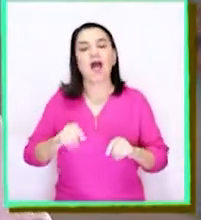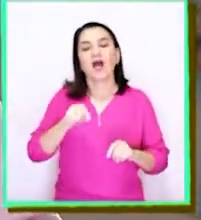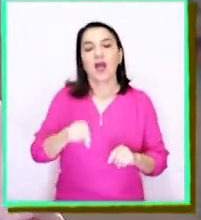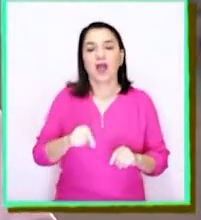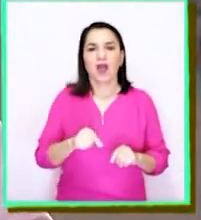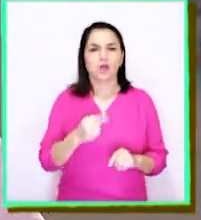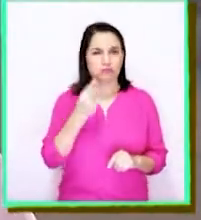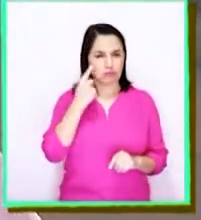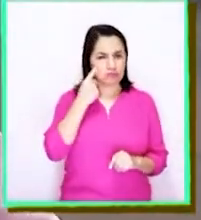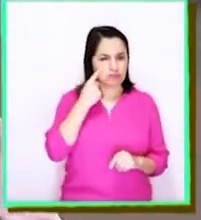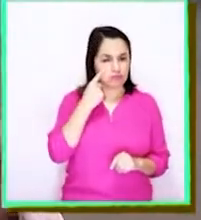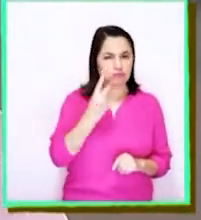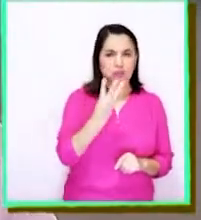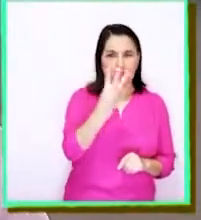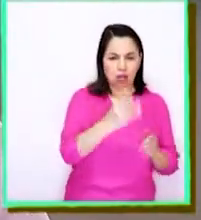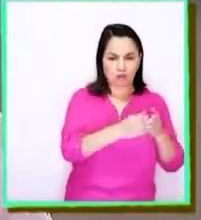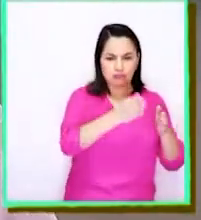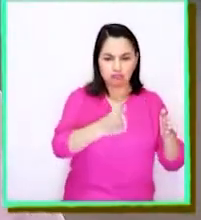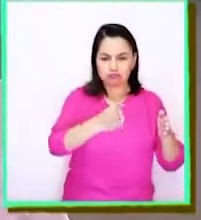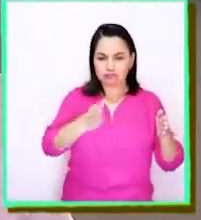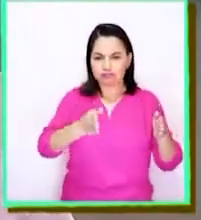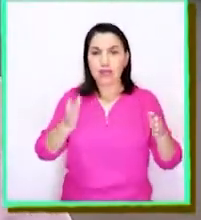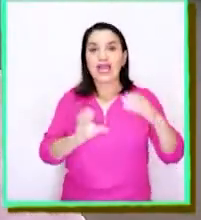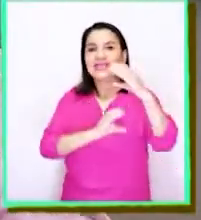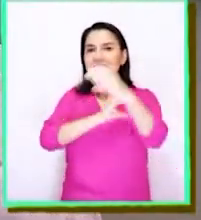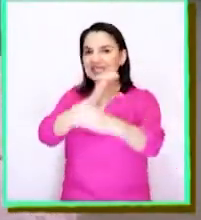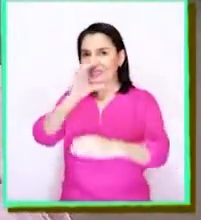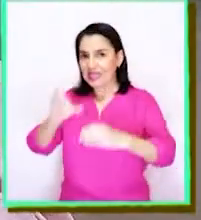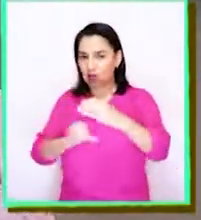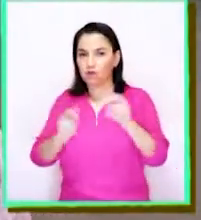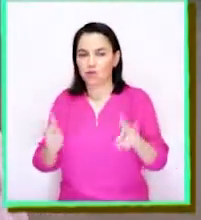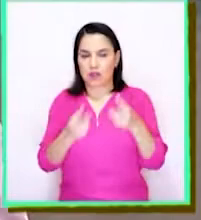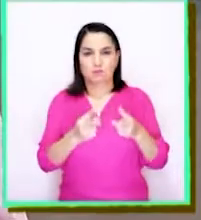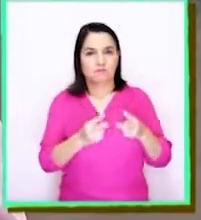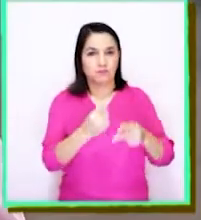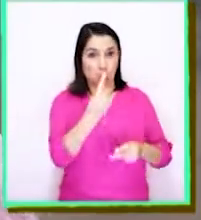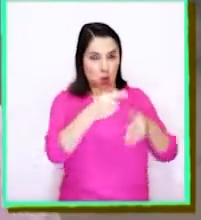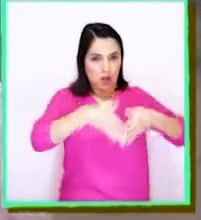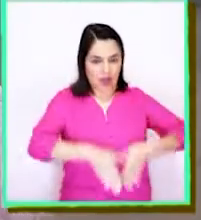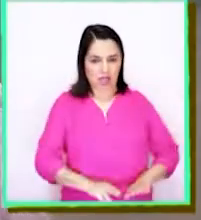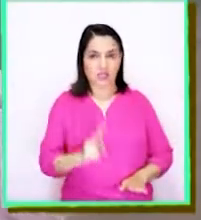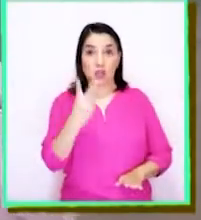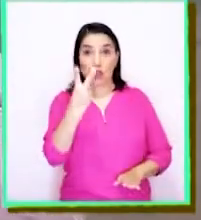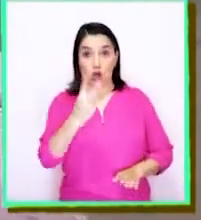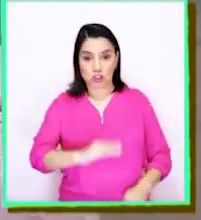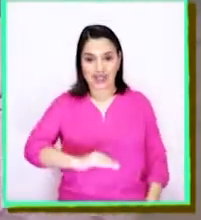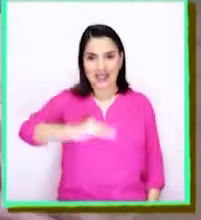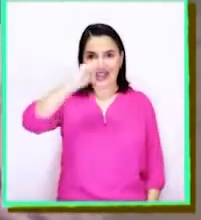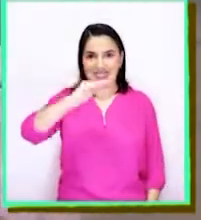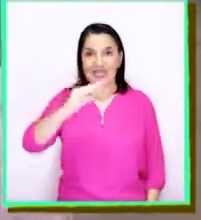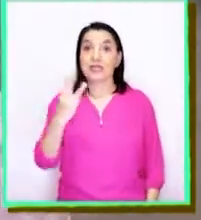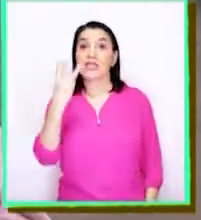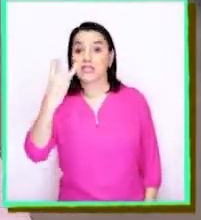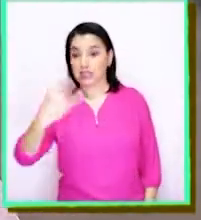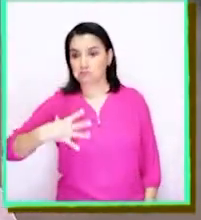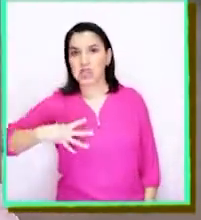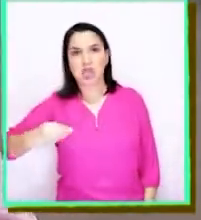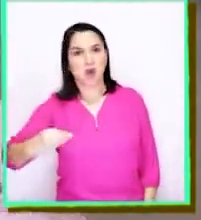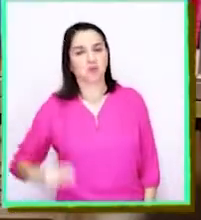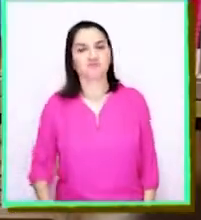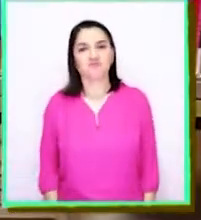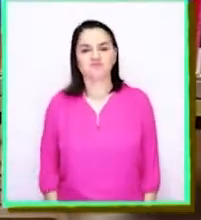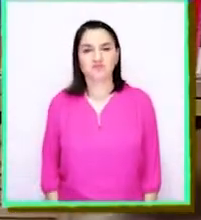visto tres etapas del ciclo de vida de los seres vivos. Estos nacen, crecen y se